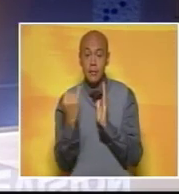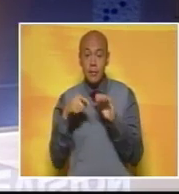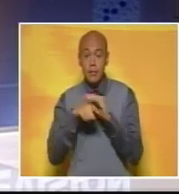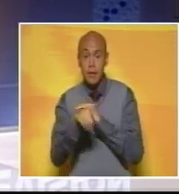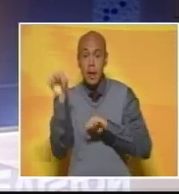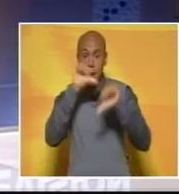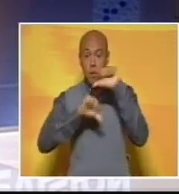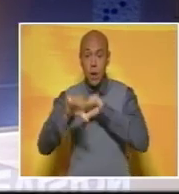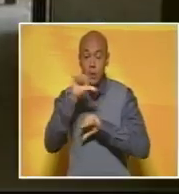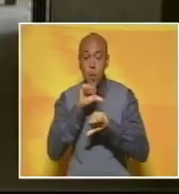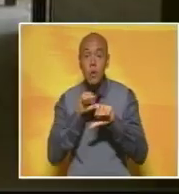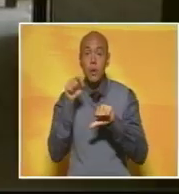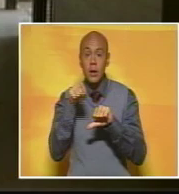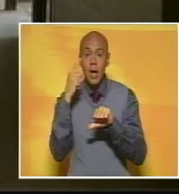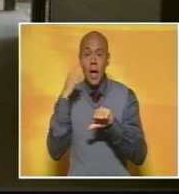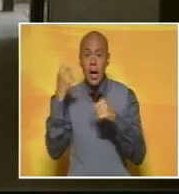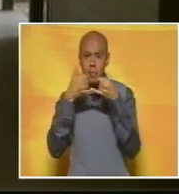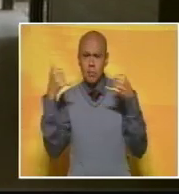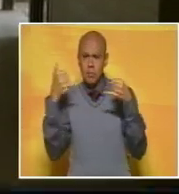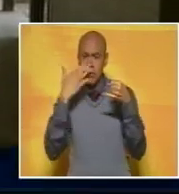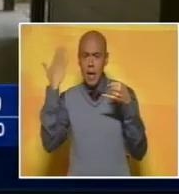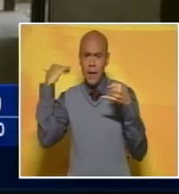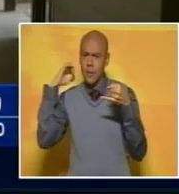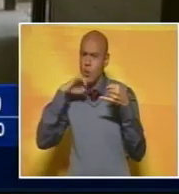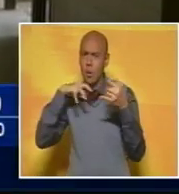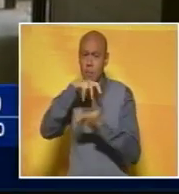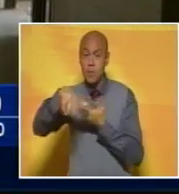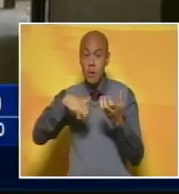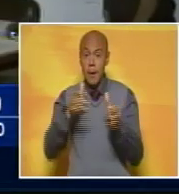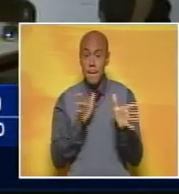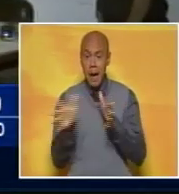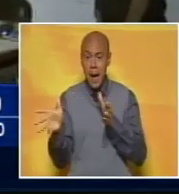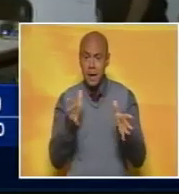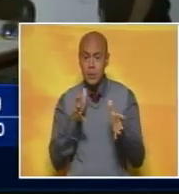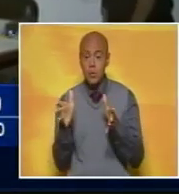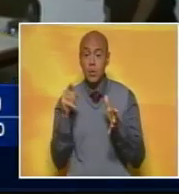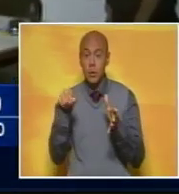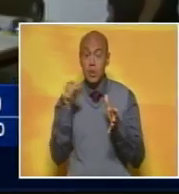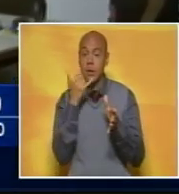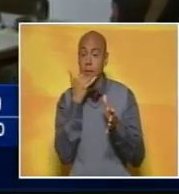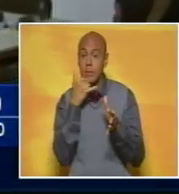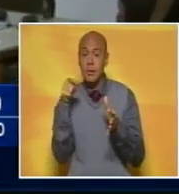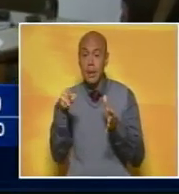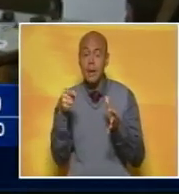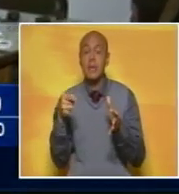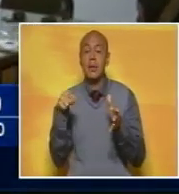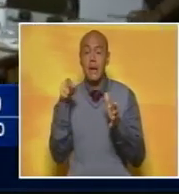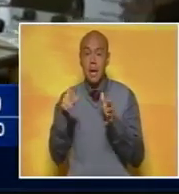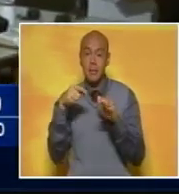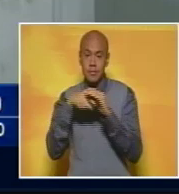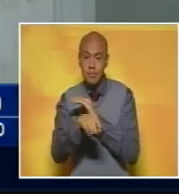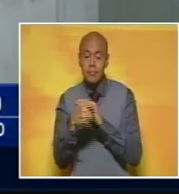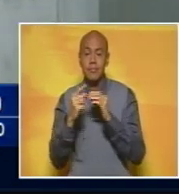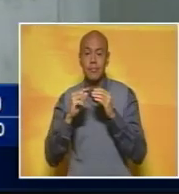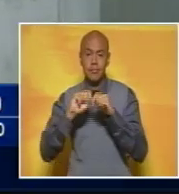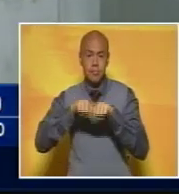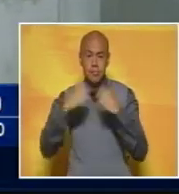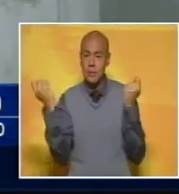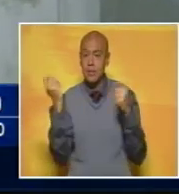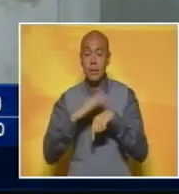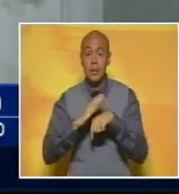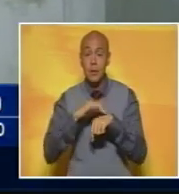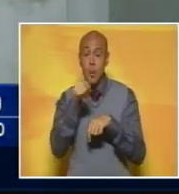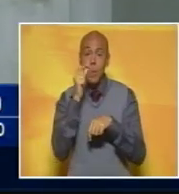casa de estudios. Desde las fallas eléctricas de marzo, la subestación eléctrica que surtía a esta facultad fue desmantelada, situación que obligó a